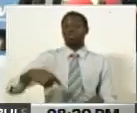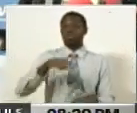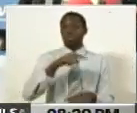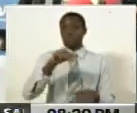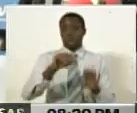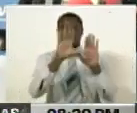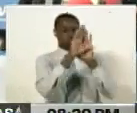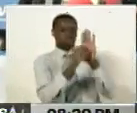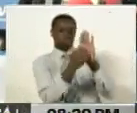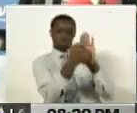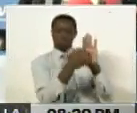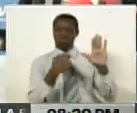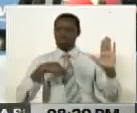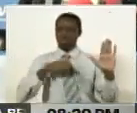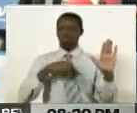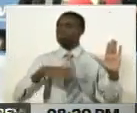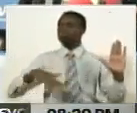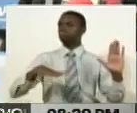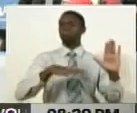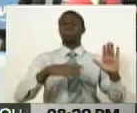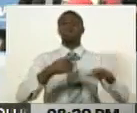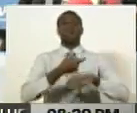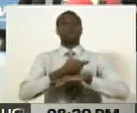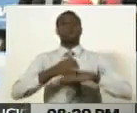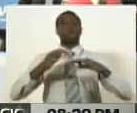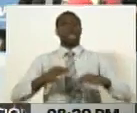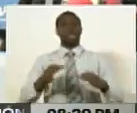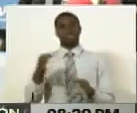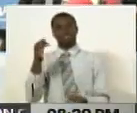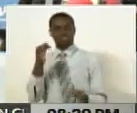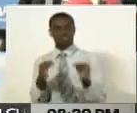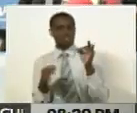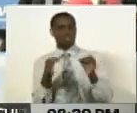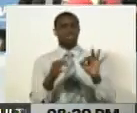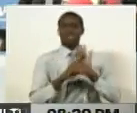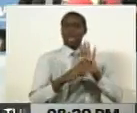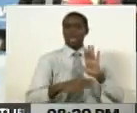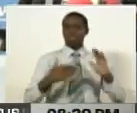Estado de justicia social y derecho lo